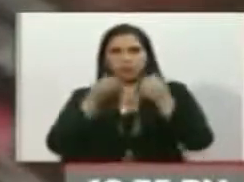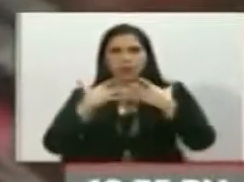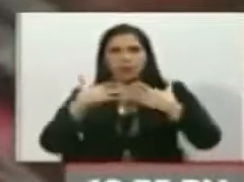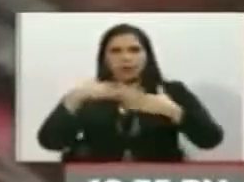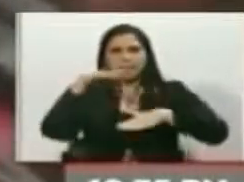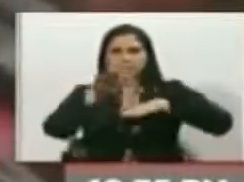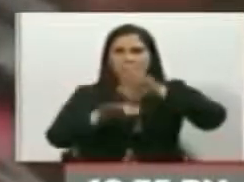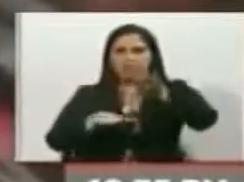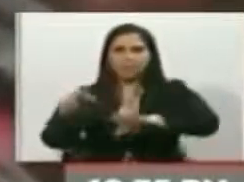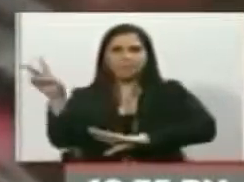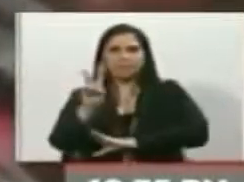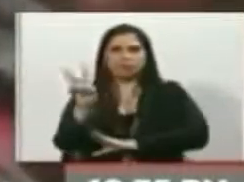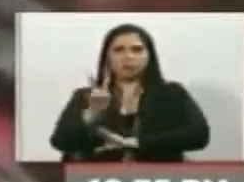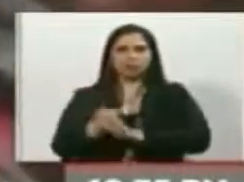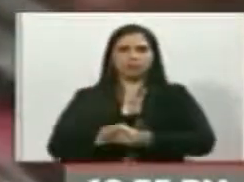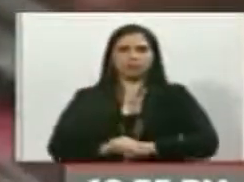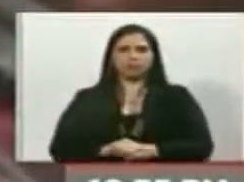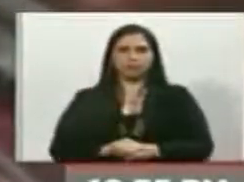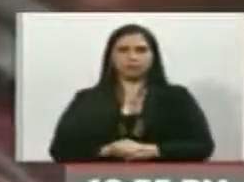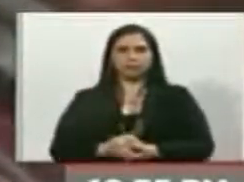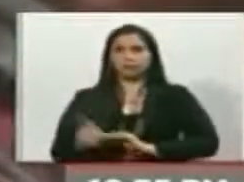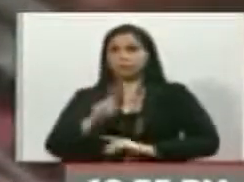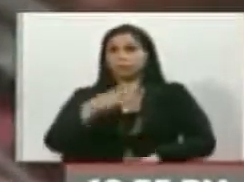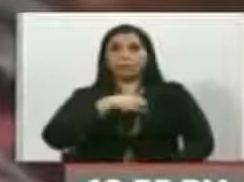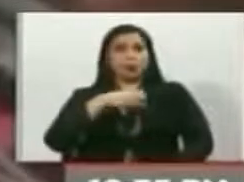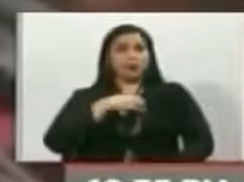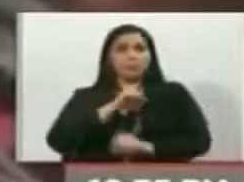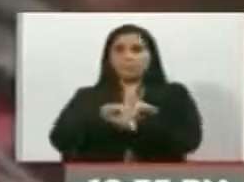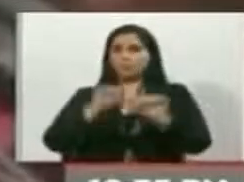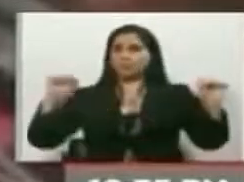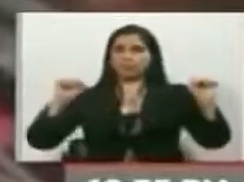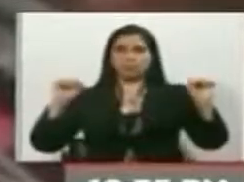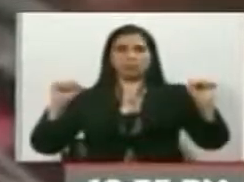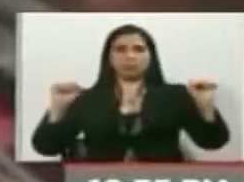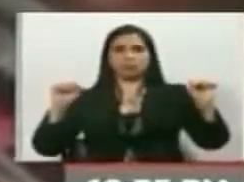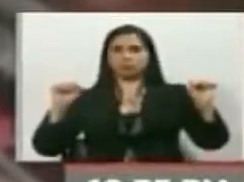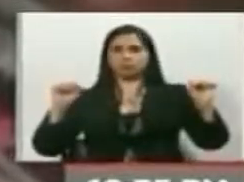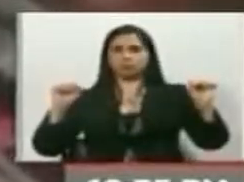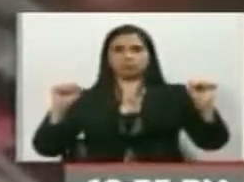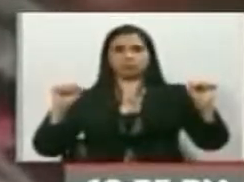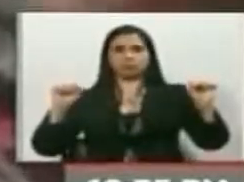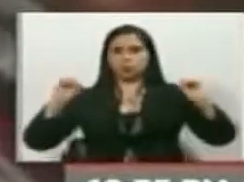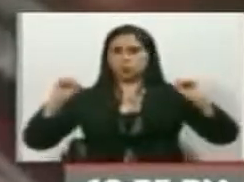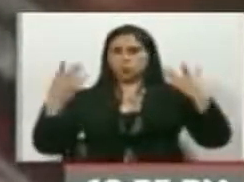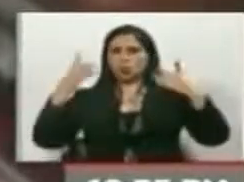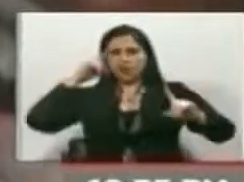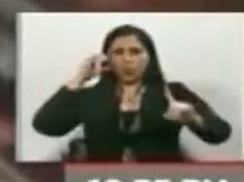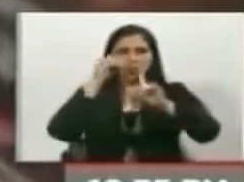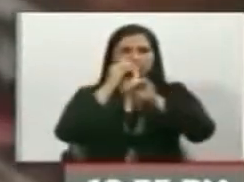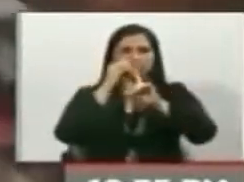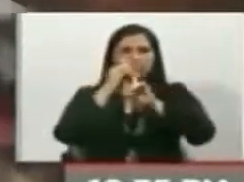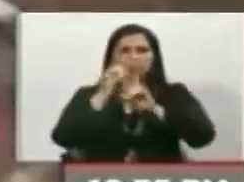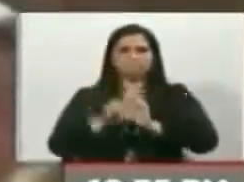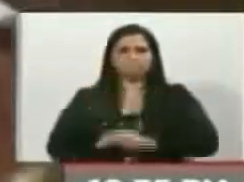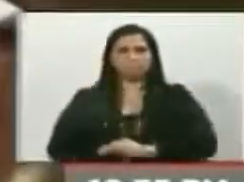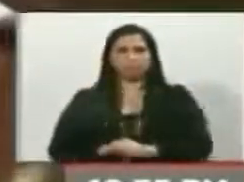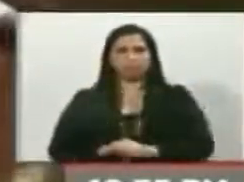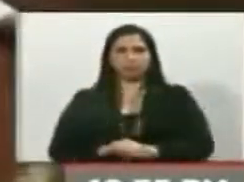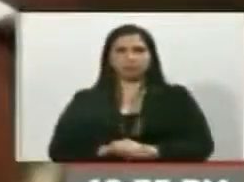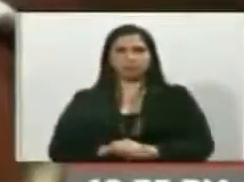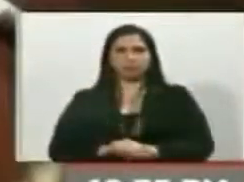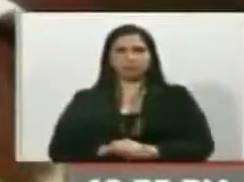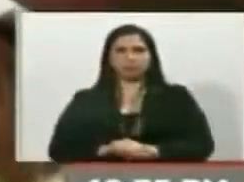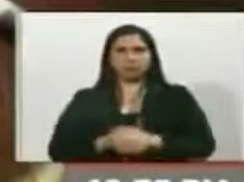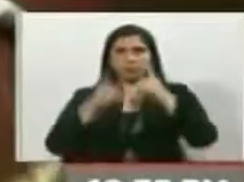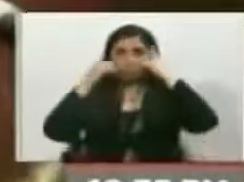de Venezuela. No podemos permitirle que logren sus objetivos. La